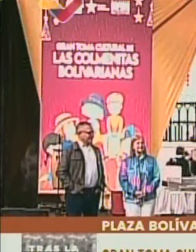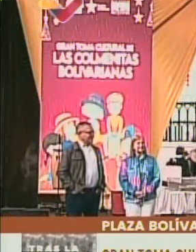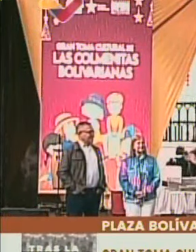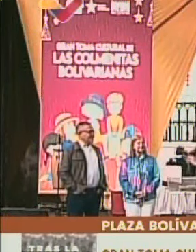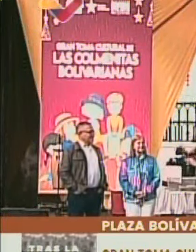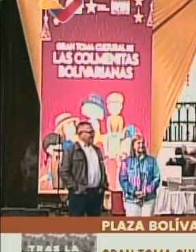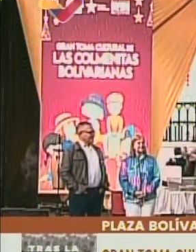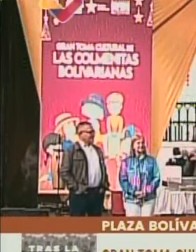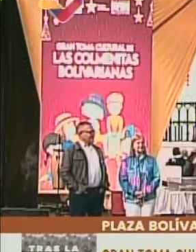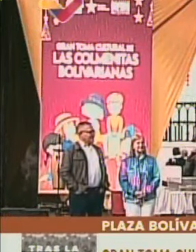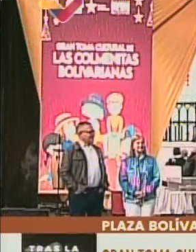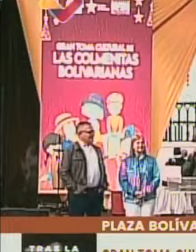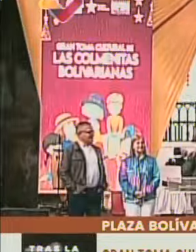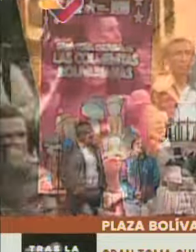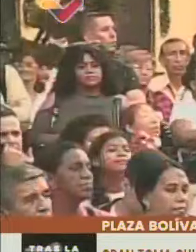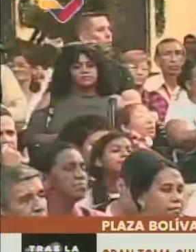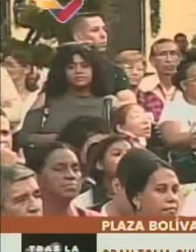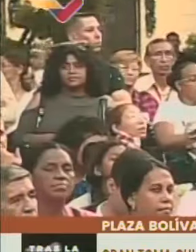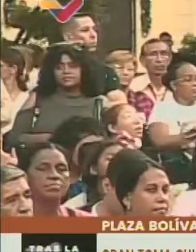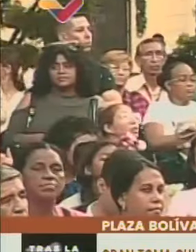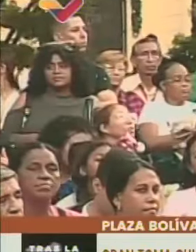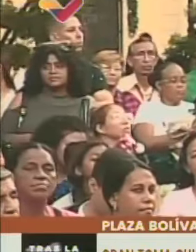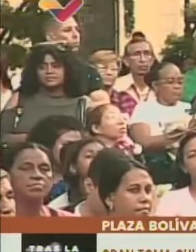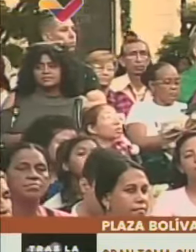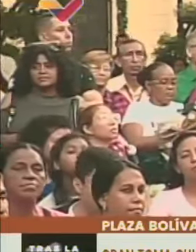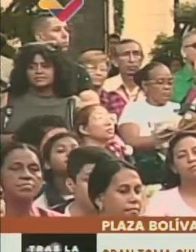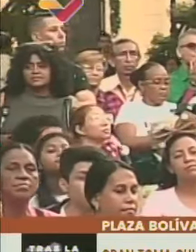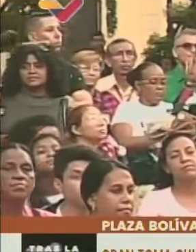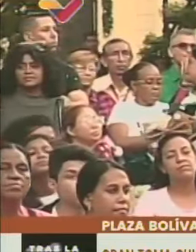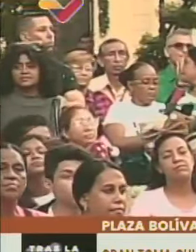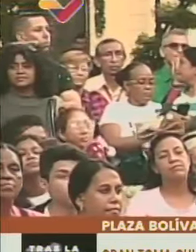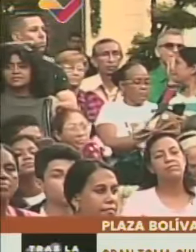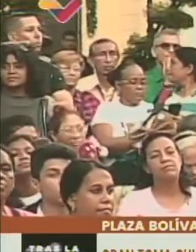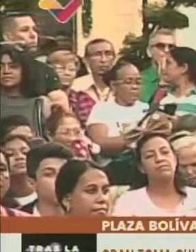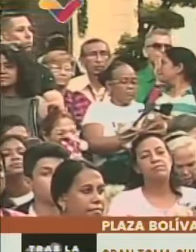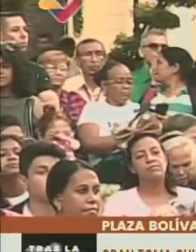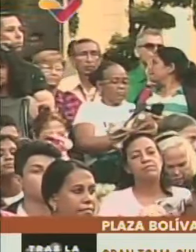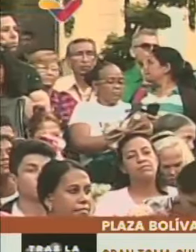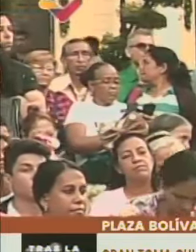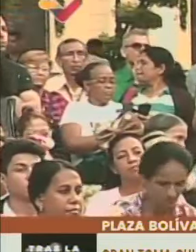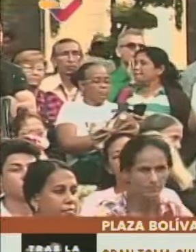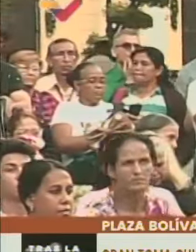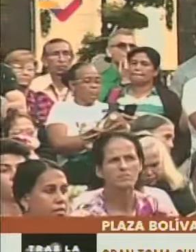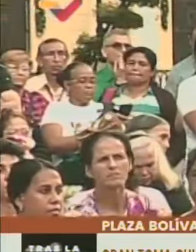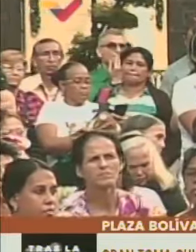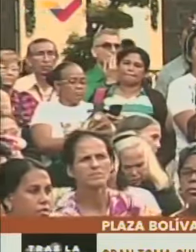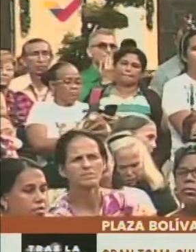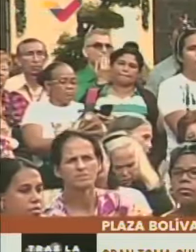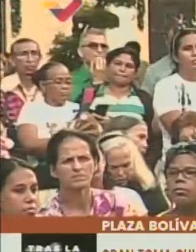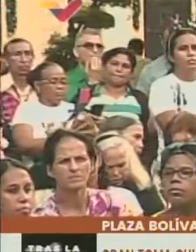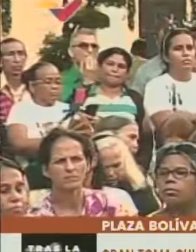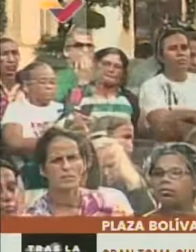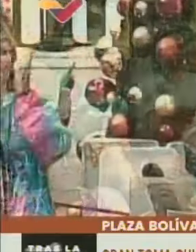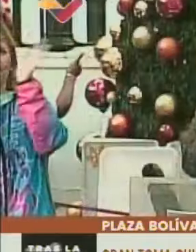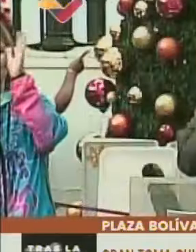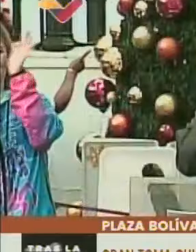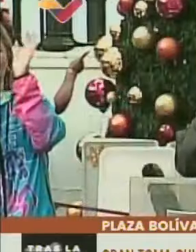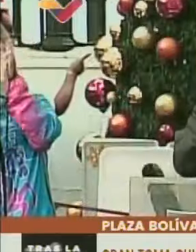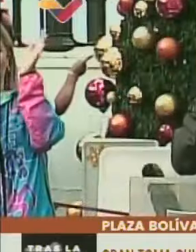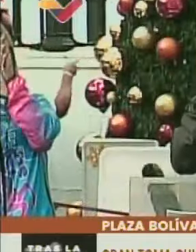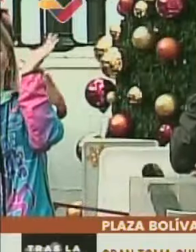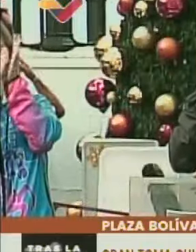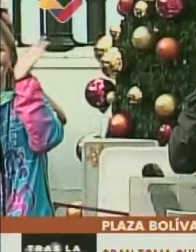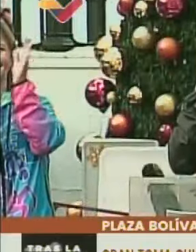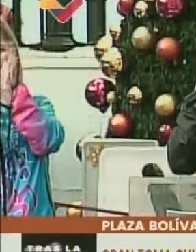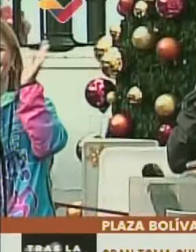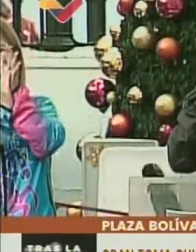deficiencia que teníamos en el trato a lo más pequeño de la casa. Y ahí nace entonces las colmenitas. Yo quiero que le demos un gran aplauso